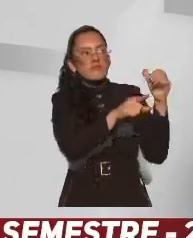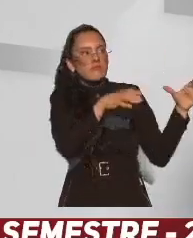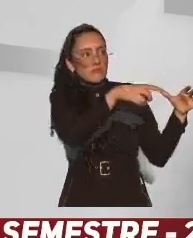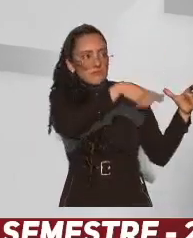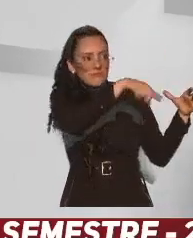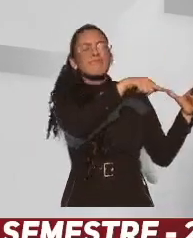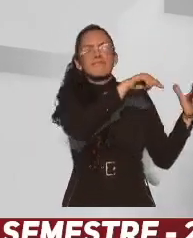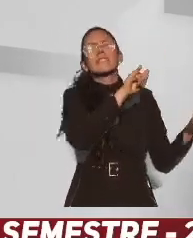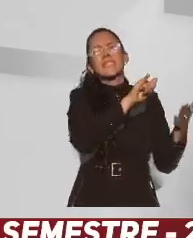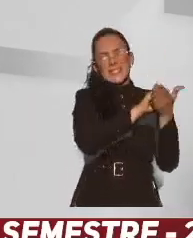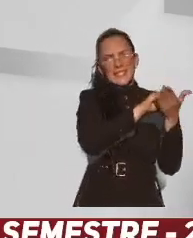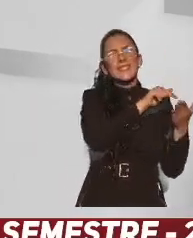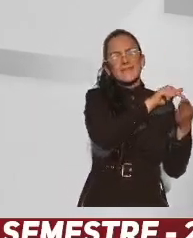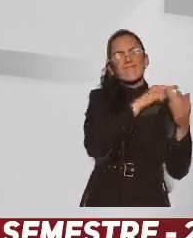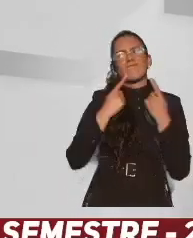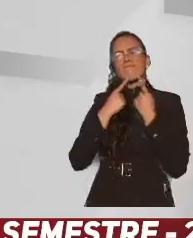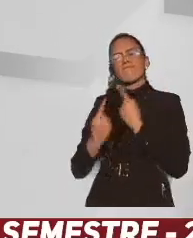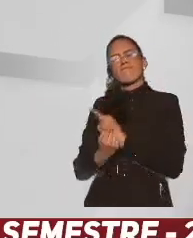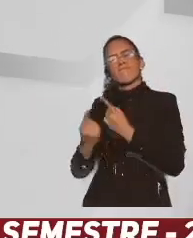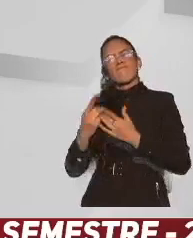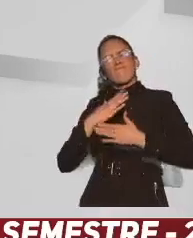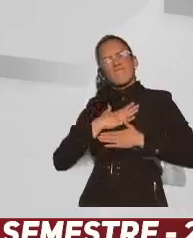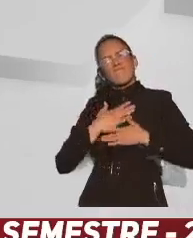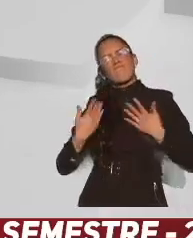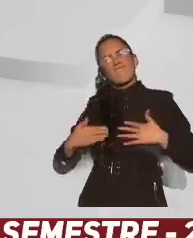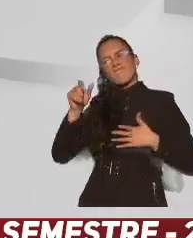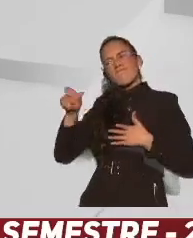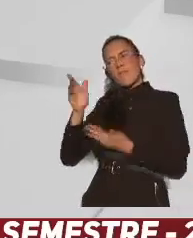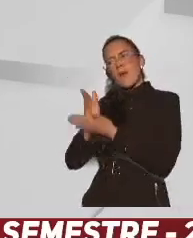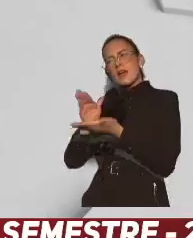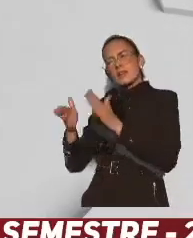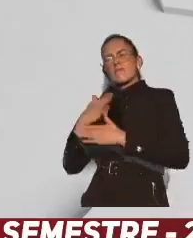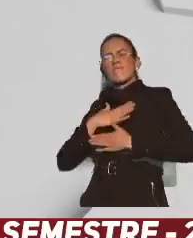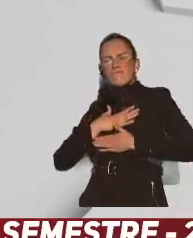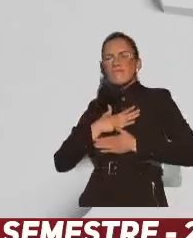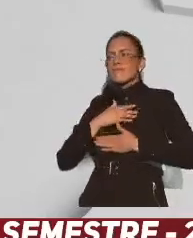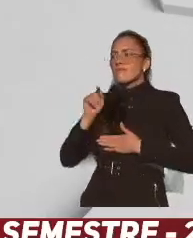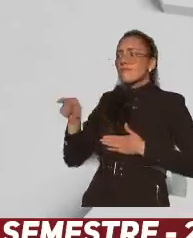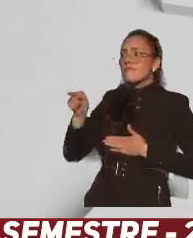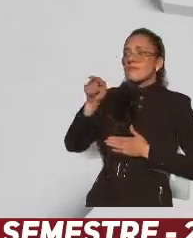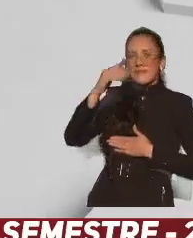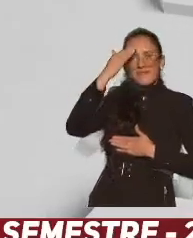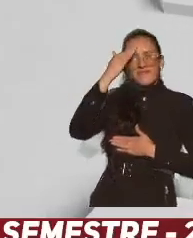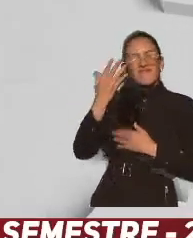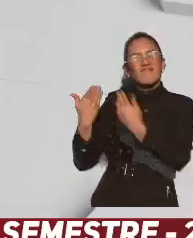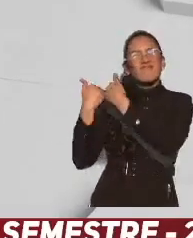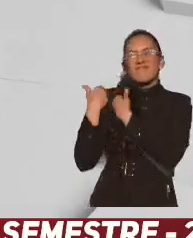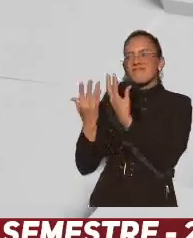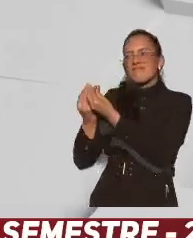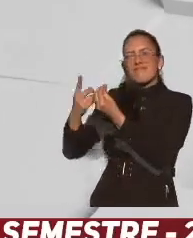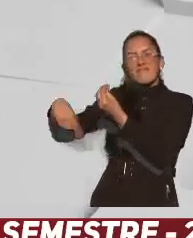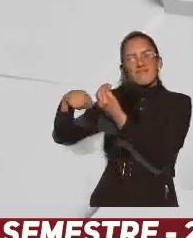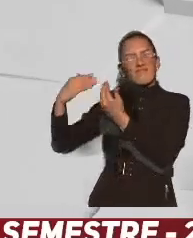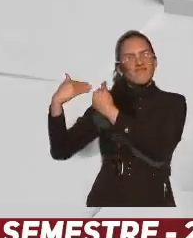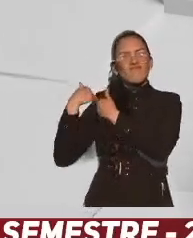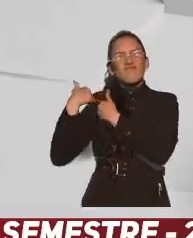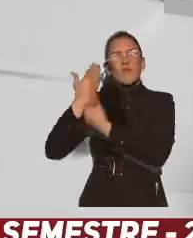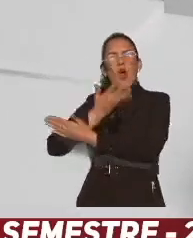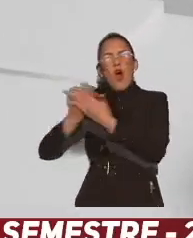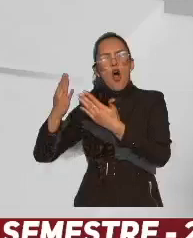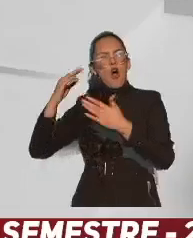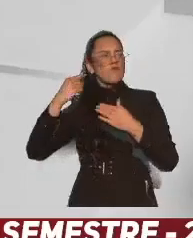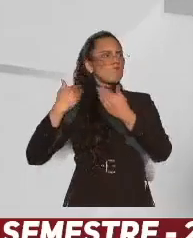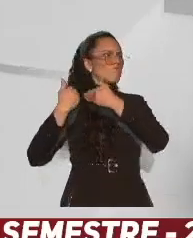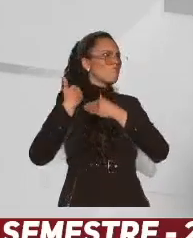los mensajes de condolencia y desde esa región del país apoyan a las unidades y trabajan en estos momentos en tareas para